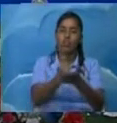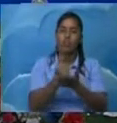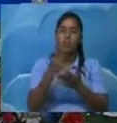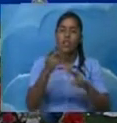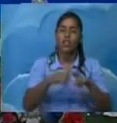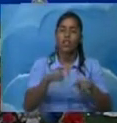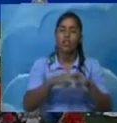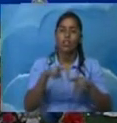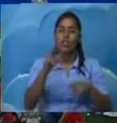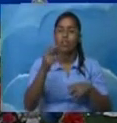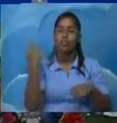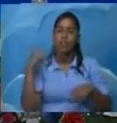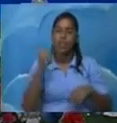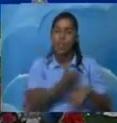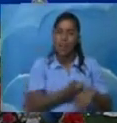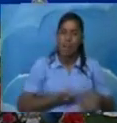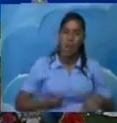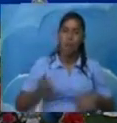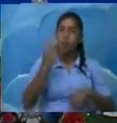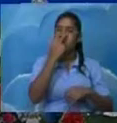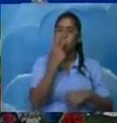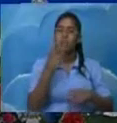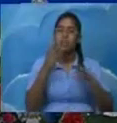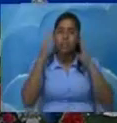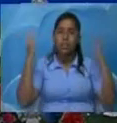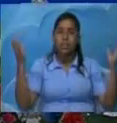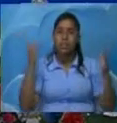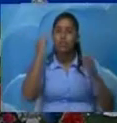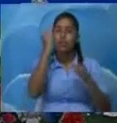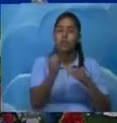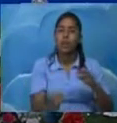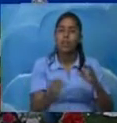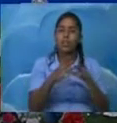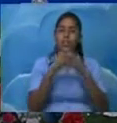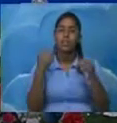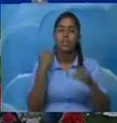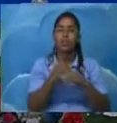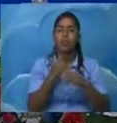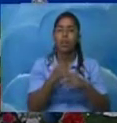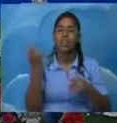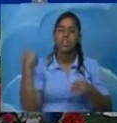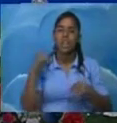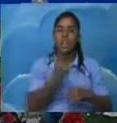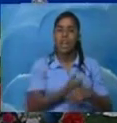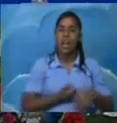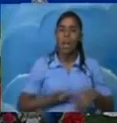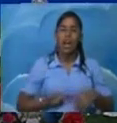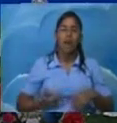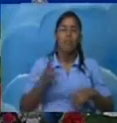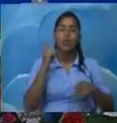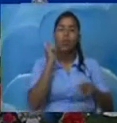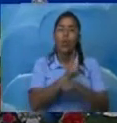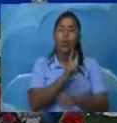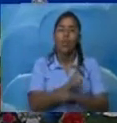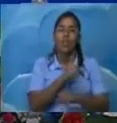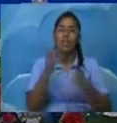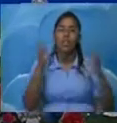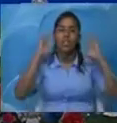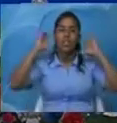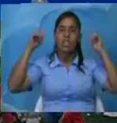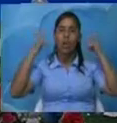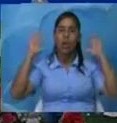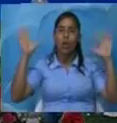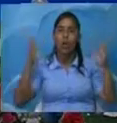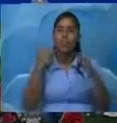muchachitos, mire cómo están los tripones, con la cabeza grandota como unos marcianos. Lo único que le han crecido son las orejas